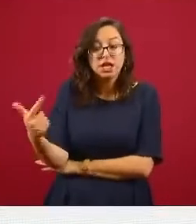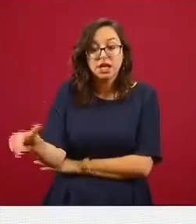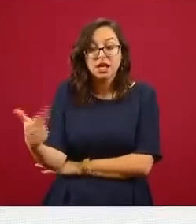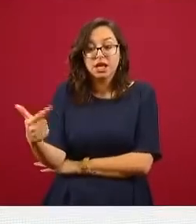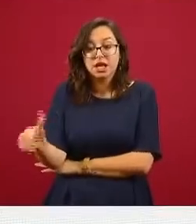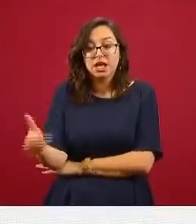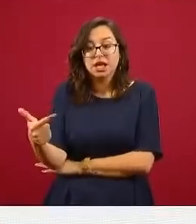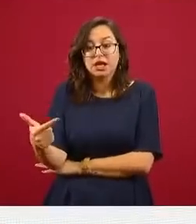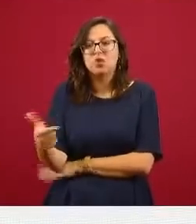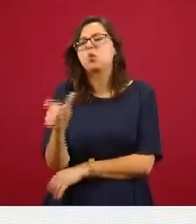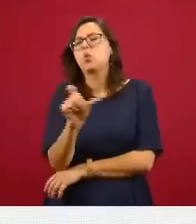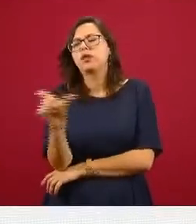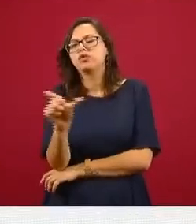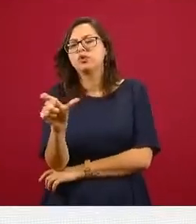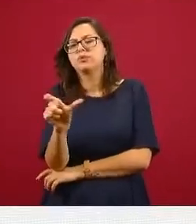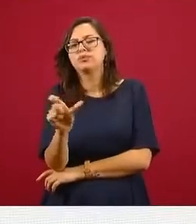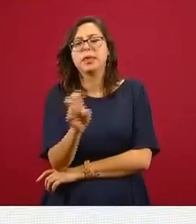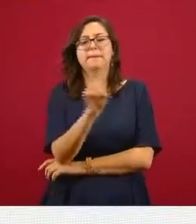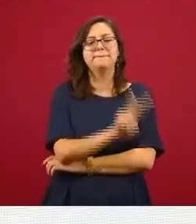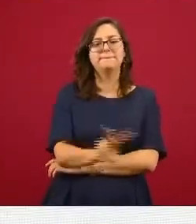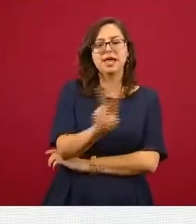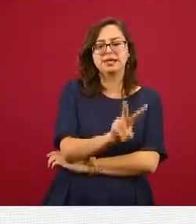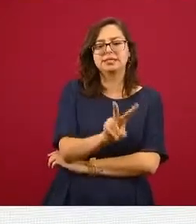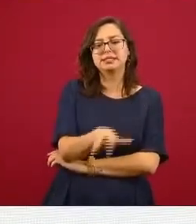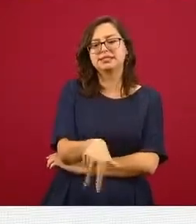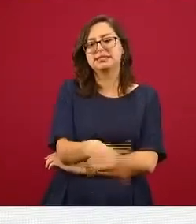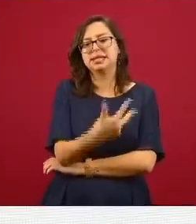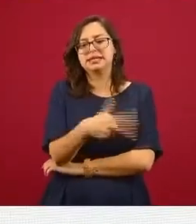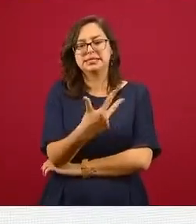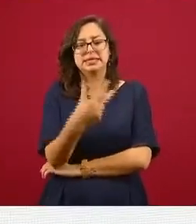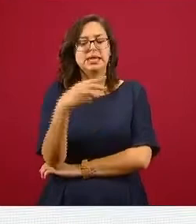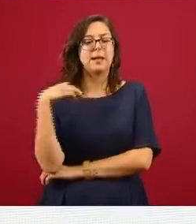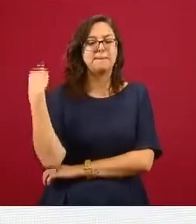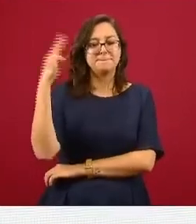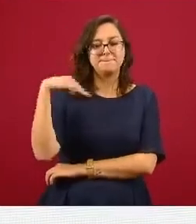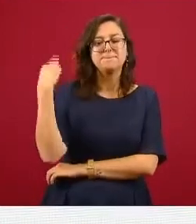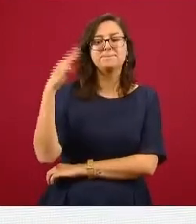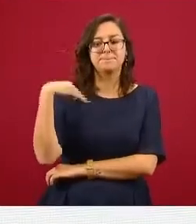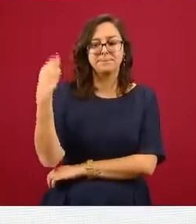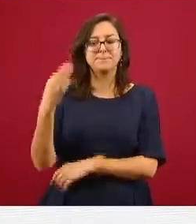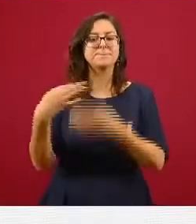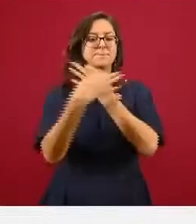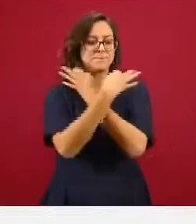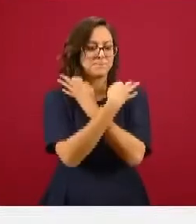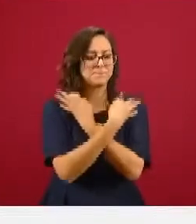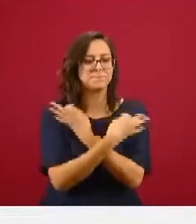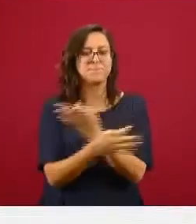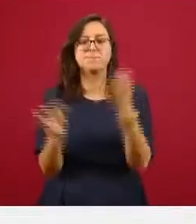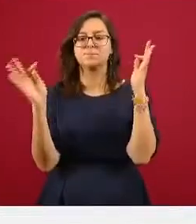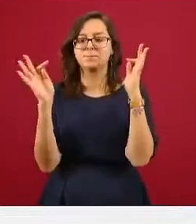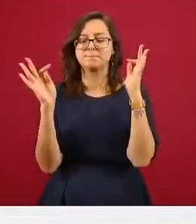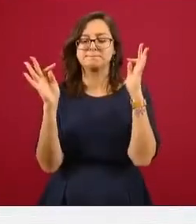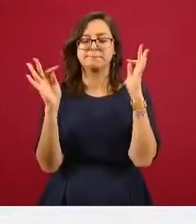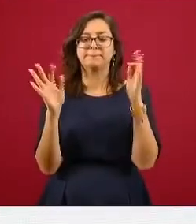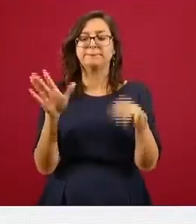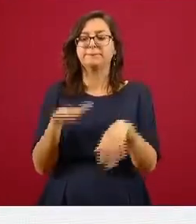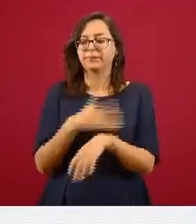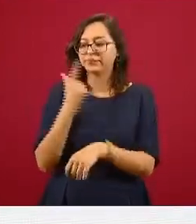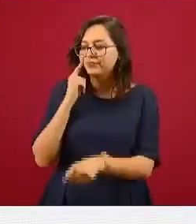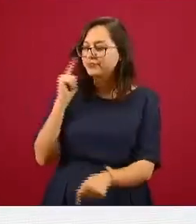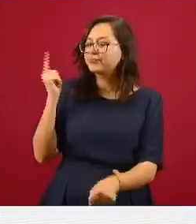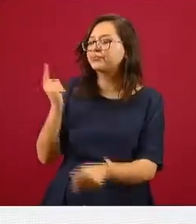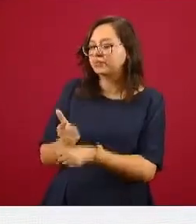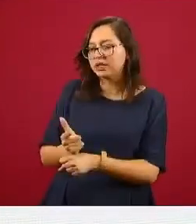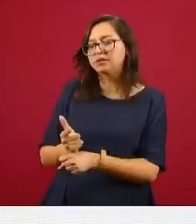Y eso ocurrió el viernes 13 de marzo. Y ese viernes 13 de marzo para nosotros esa fue una señal muy importante. Ya